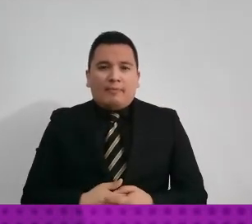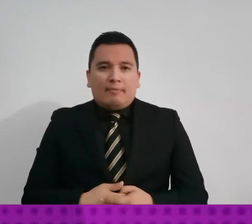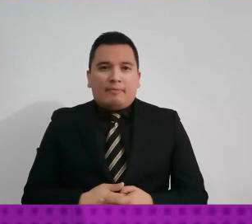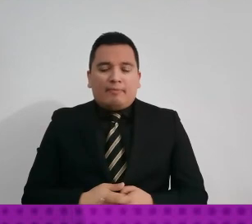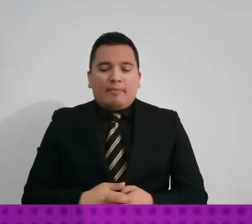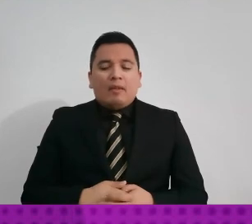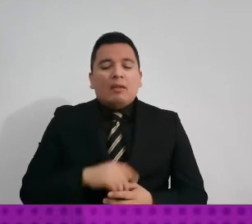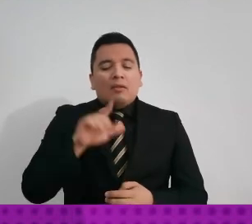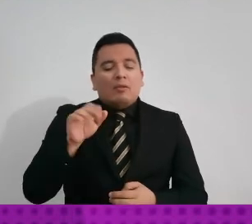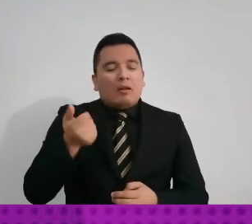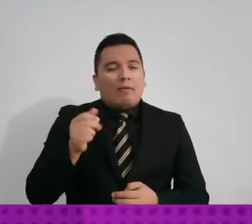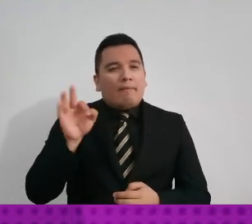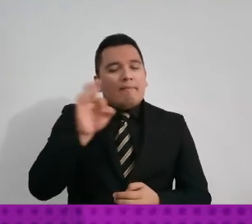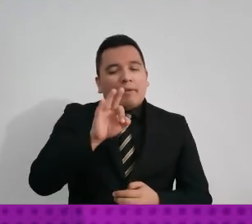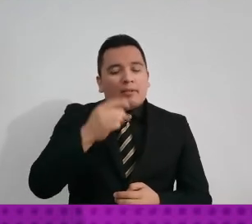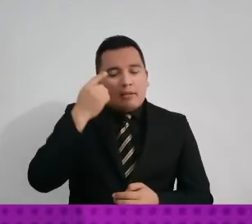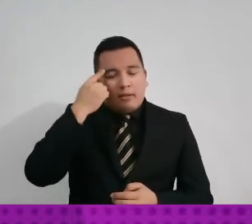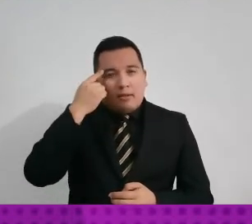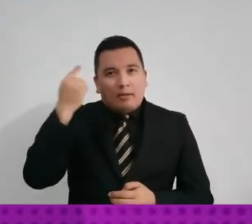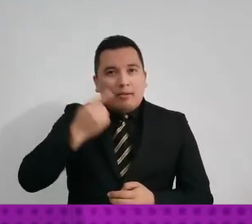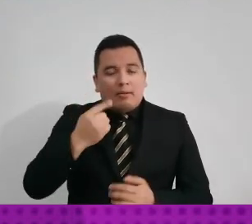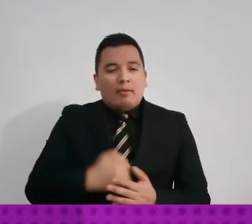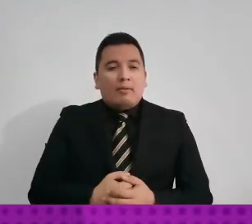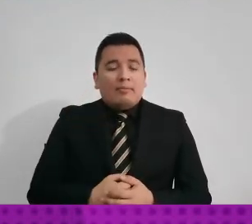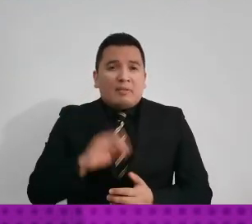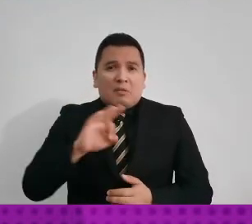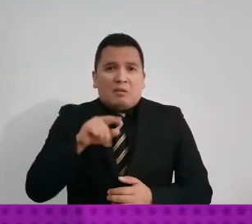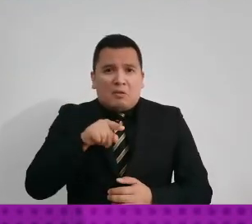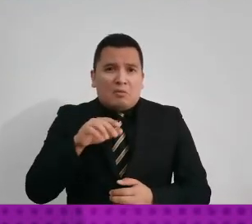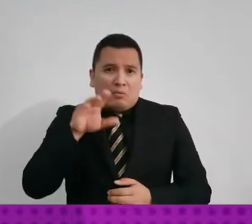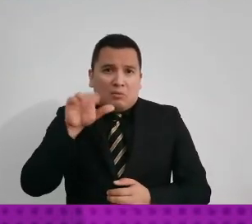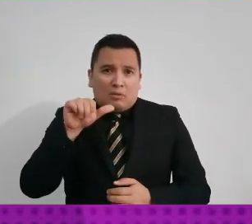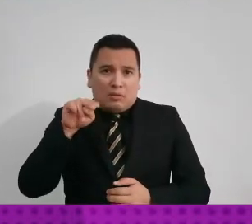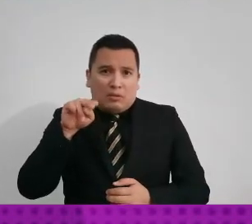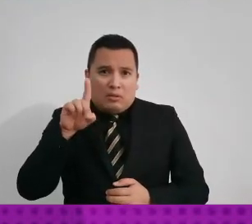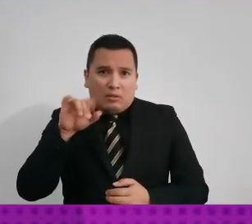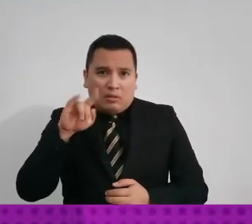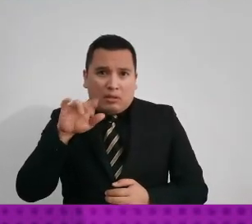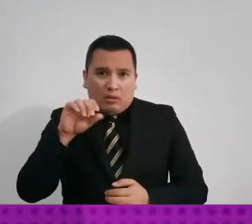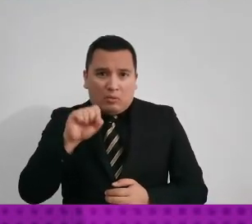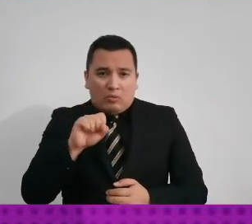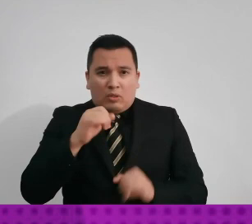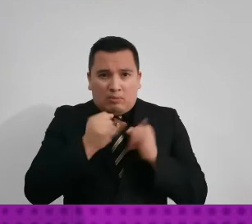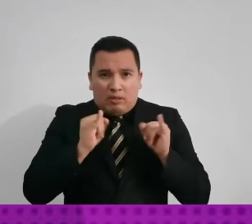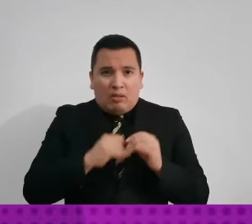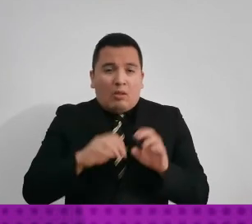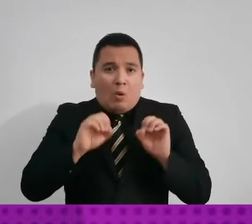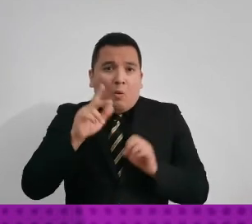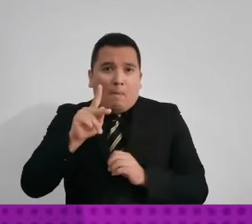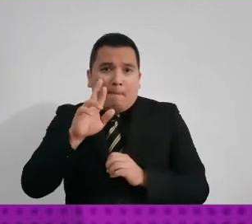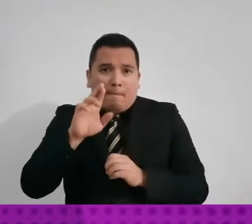al 4 de enero. La fecha en la que los aspirantes a candidatos independientes pueden recabar sus firmas y